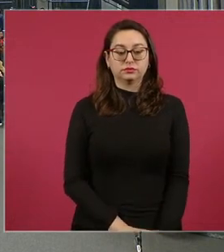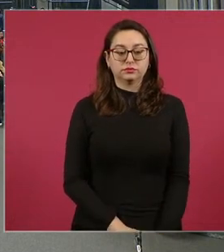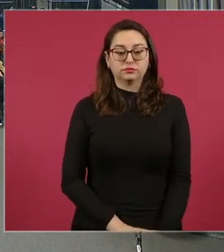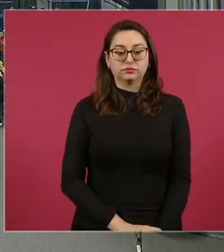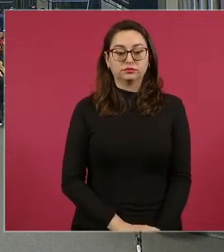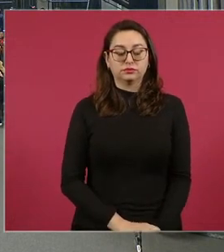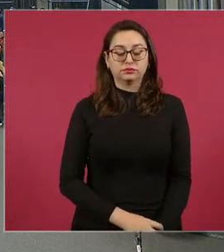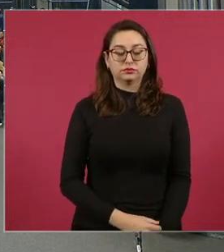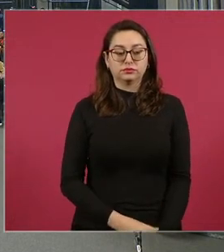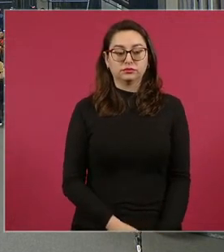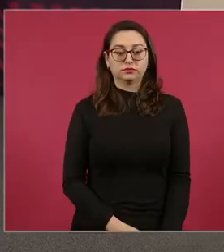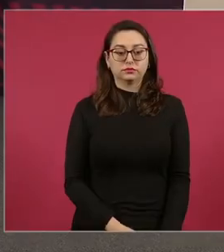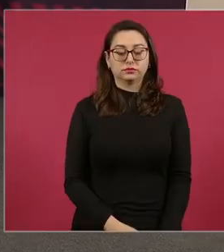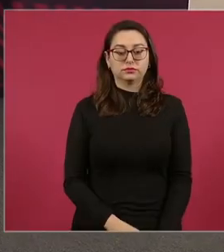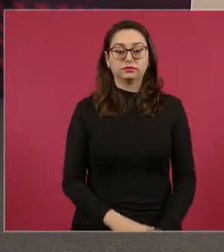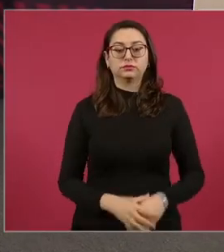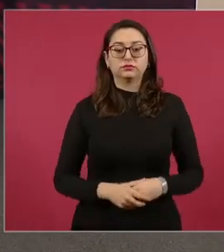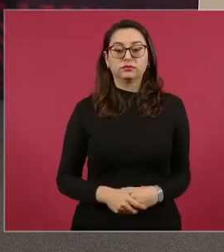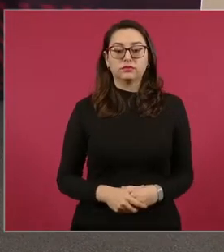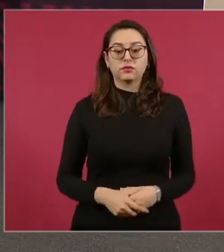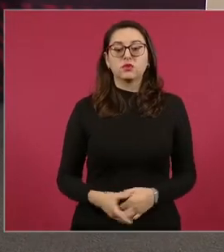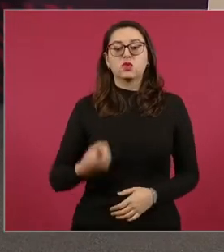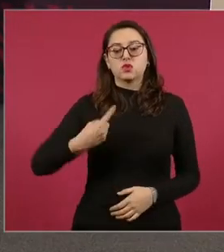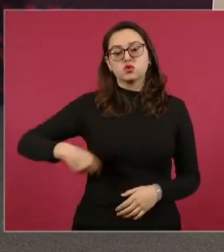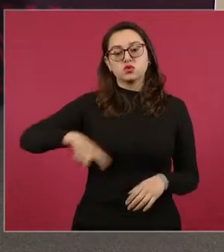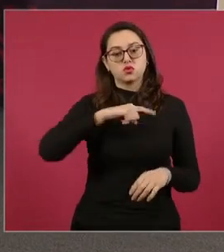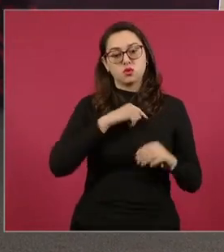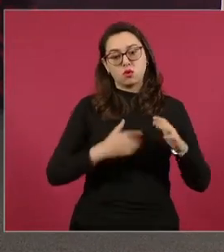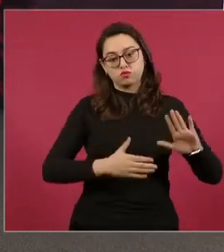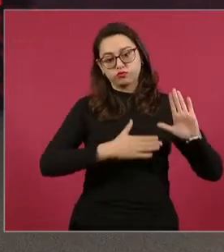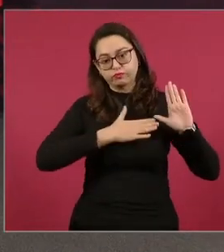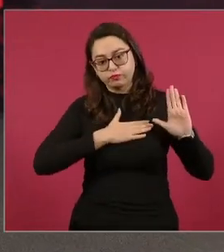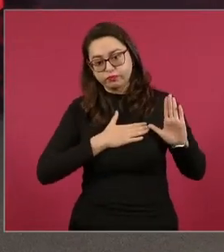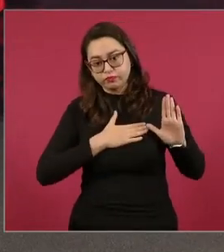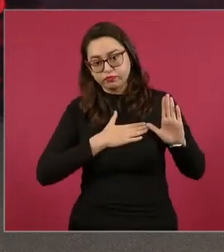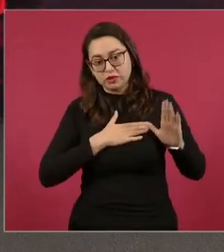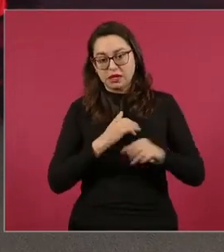tenemos el compromiso de continuar con la investigación.